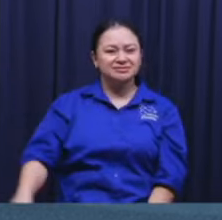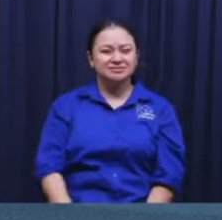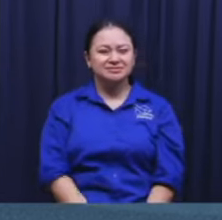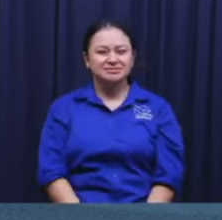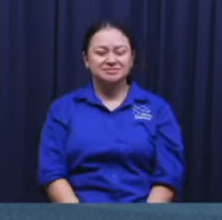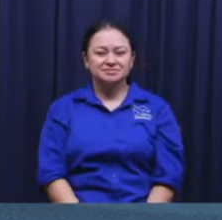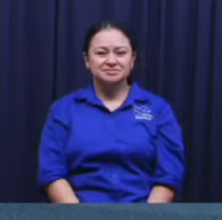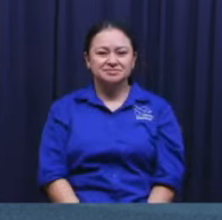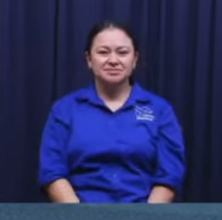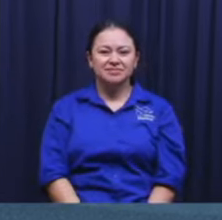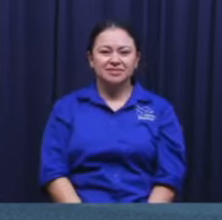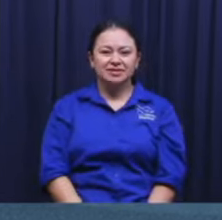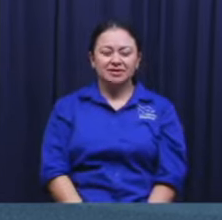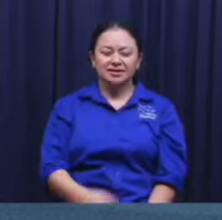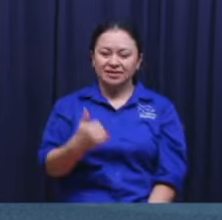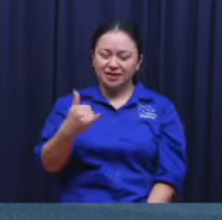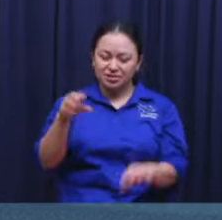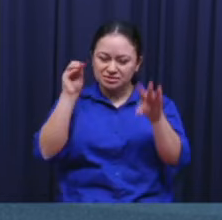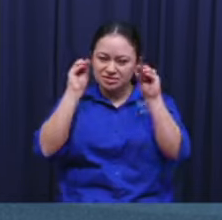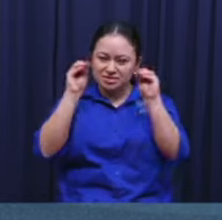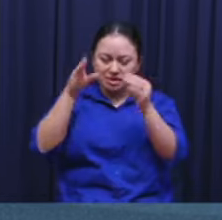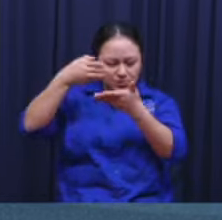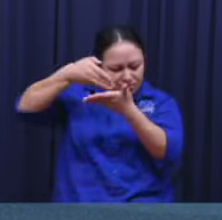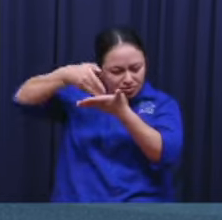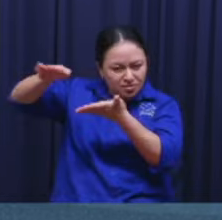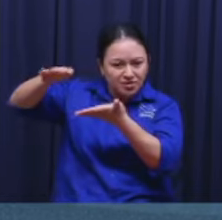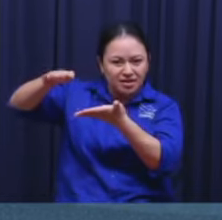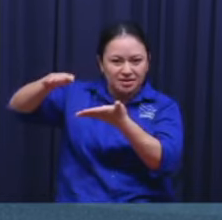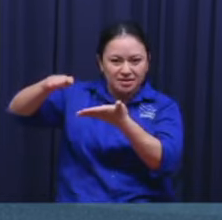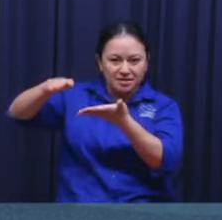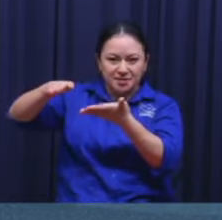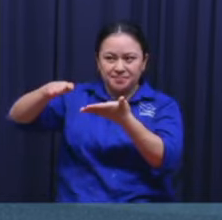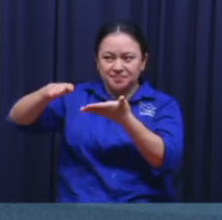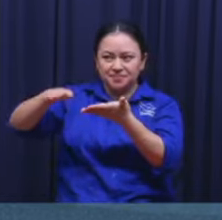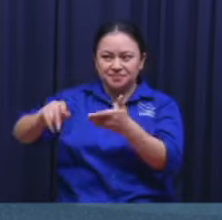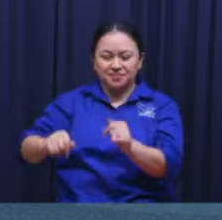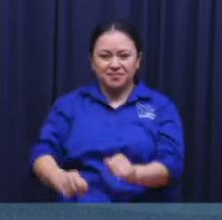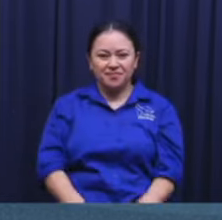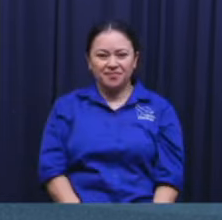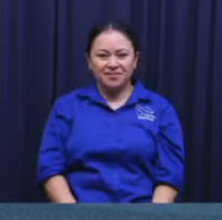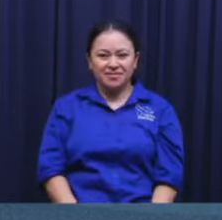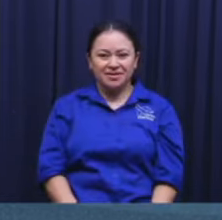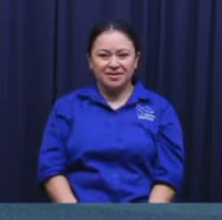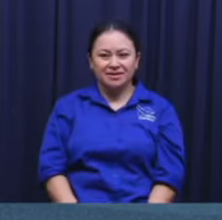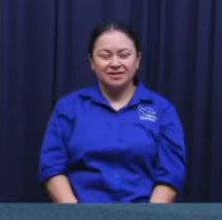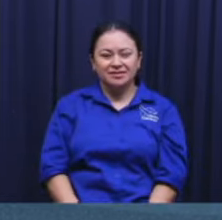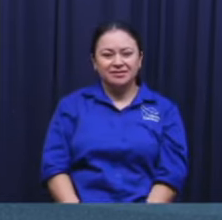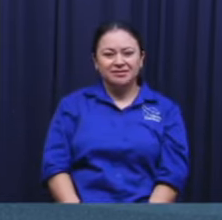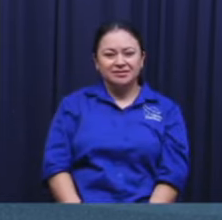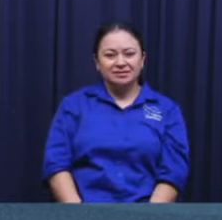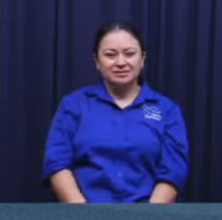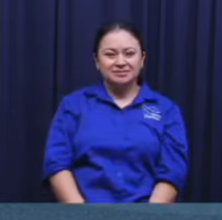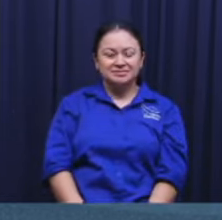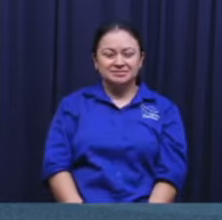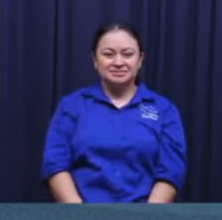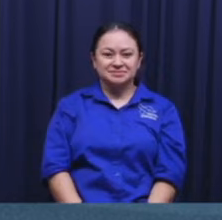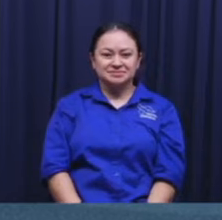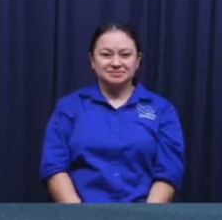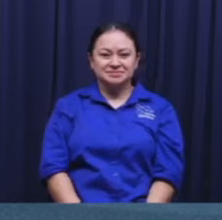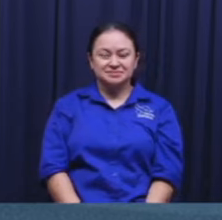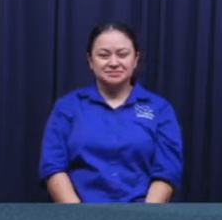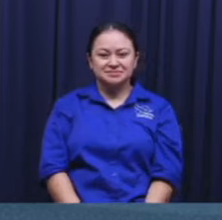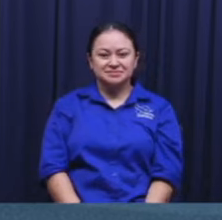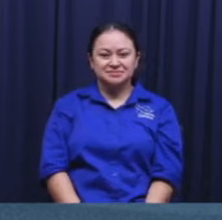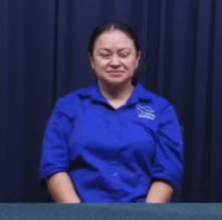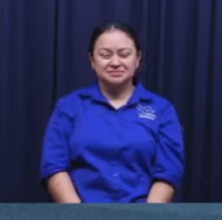Ya nos enseñaron que se va y entonces después se va a dar un colazo y encuentra la casa vacía, de todos sin custodia.